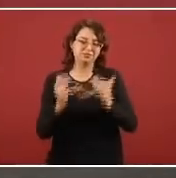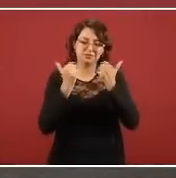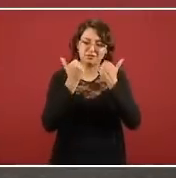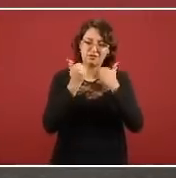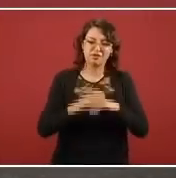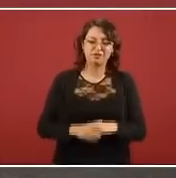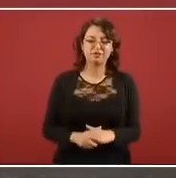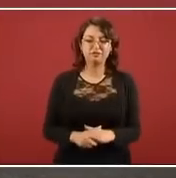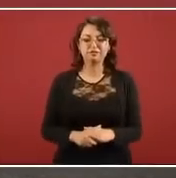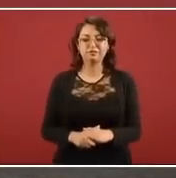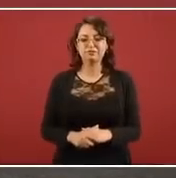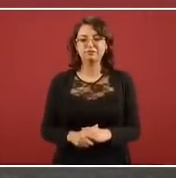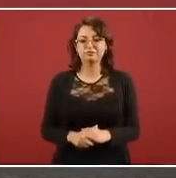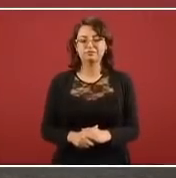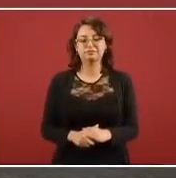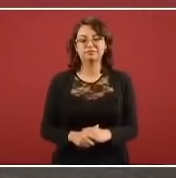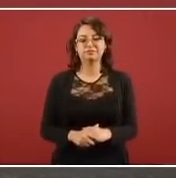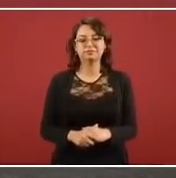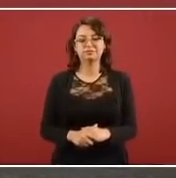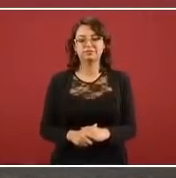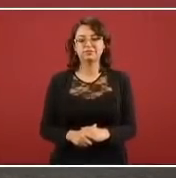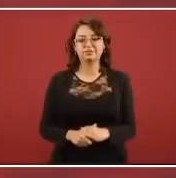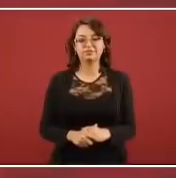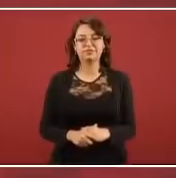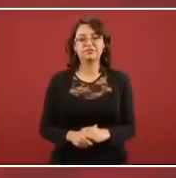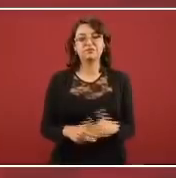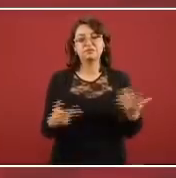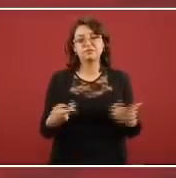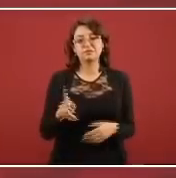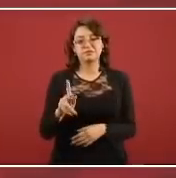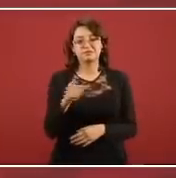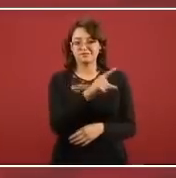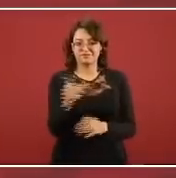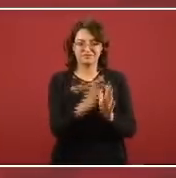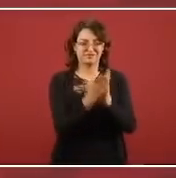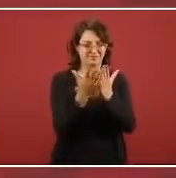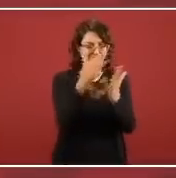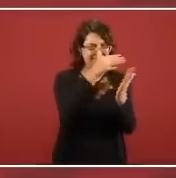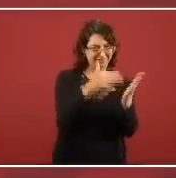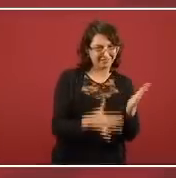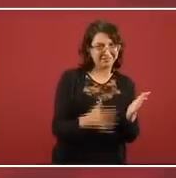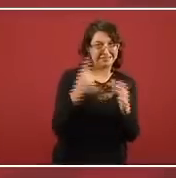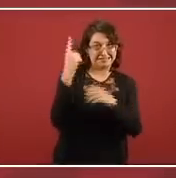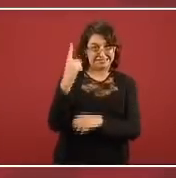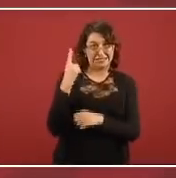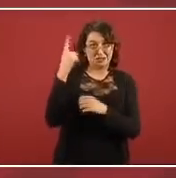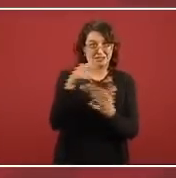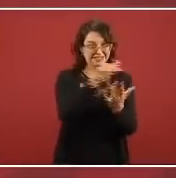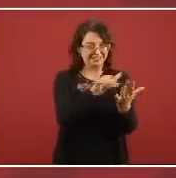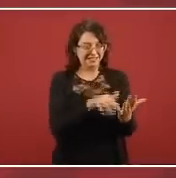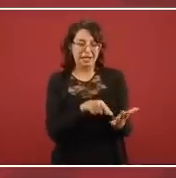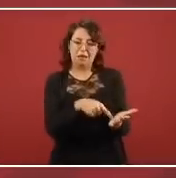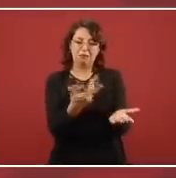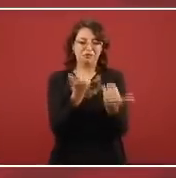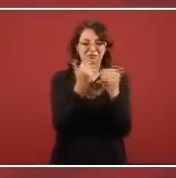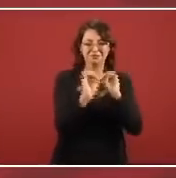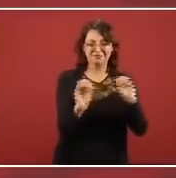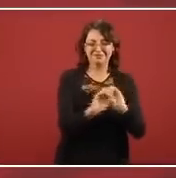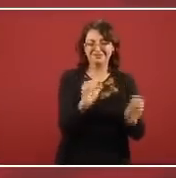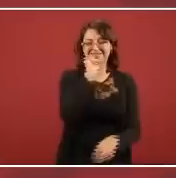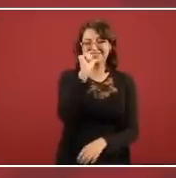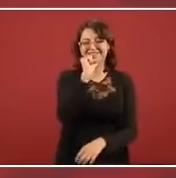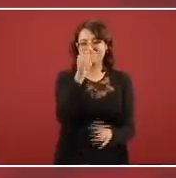que es un pasaje del Quijote. Los que han leído el Quijote saben que eso no aparece, eso no existe.